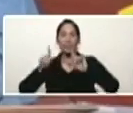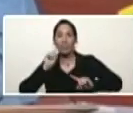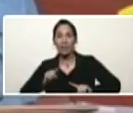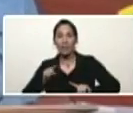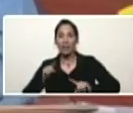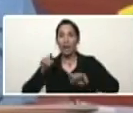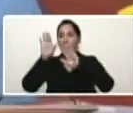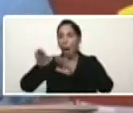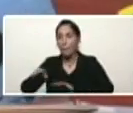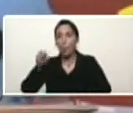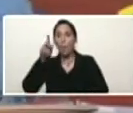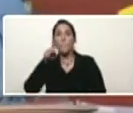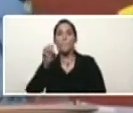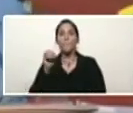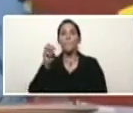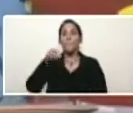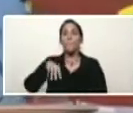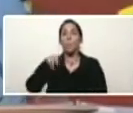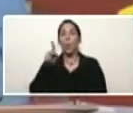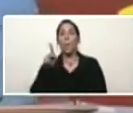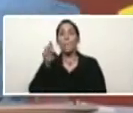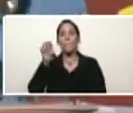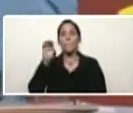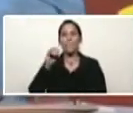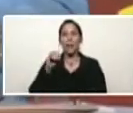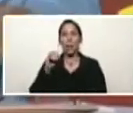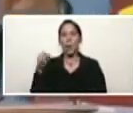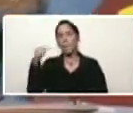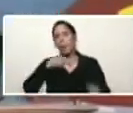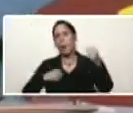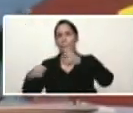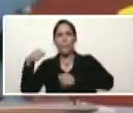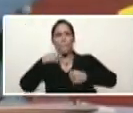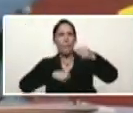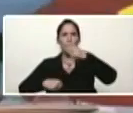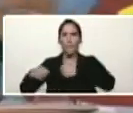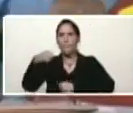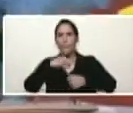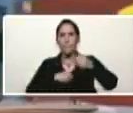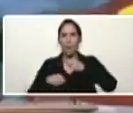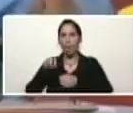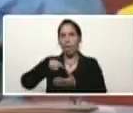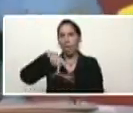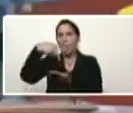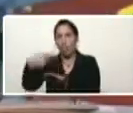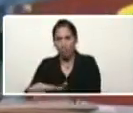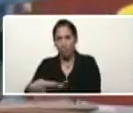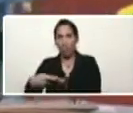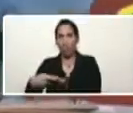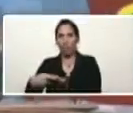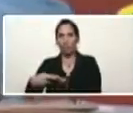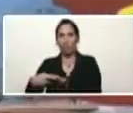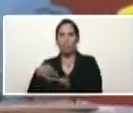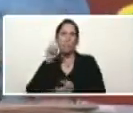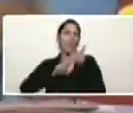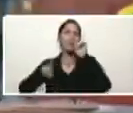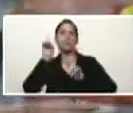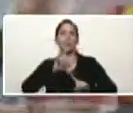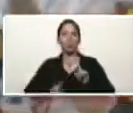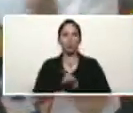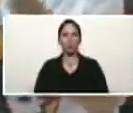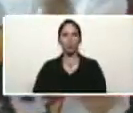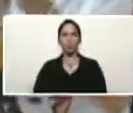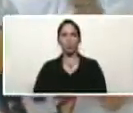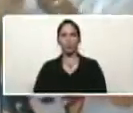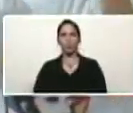a, le voy a dar izquierda, derecha, izquierda, para que caiga en la lona noqueado por mentiroso,